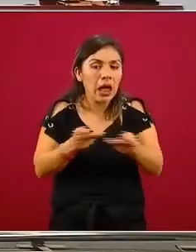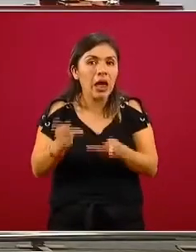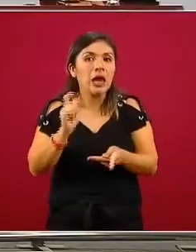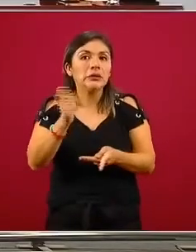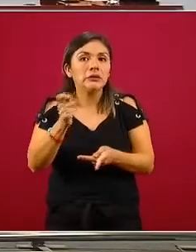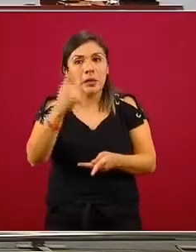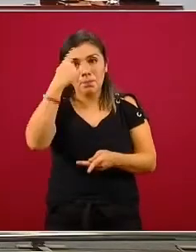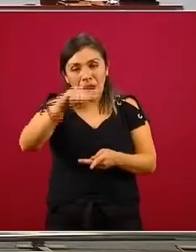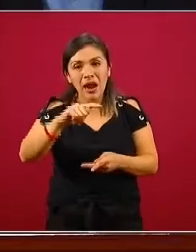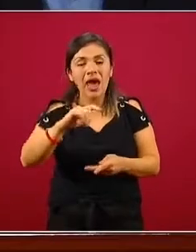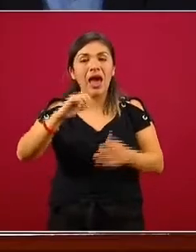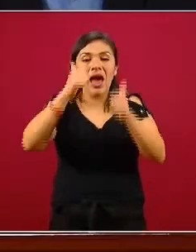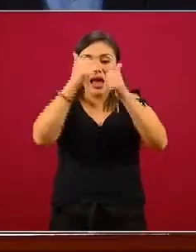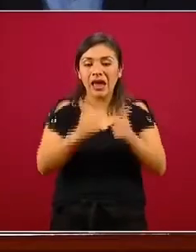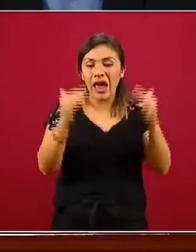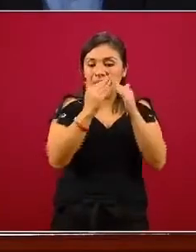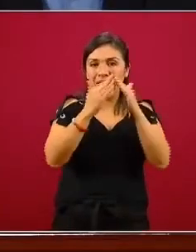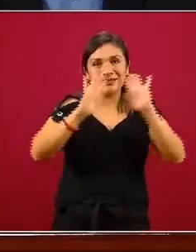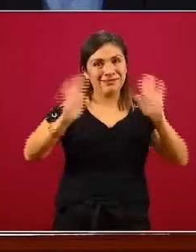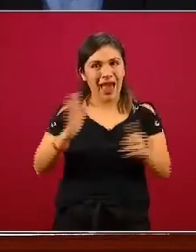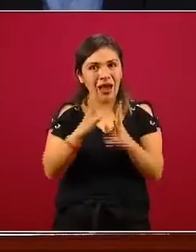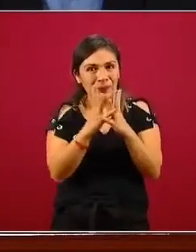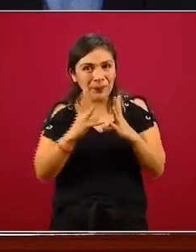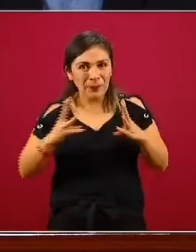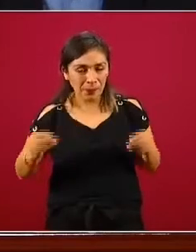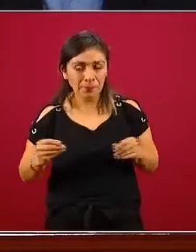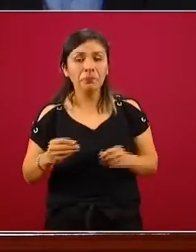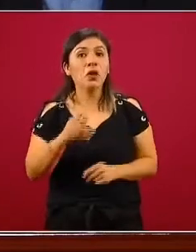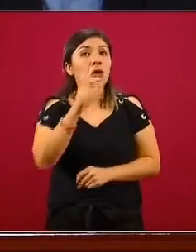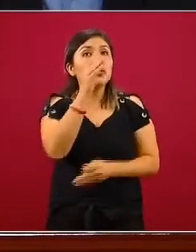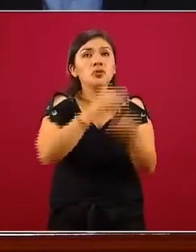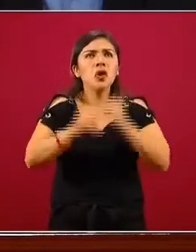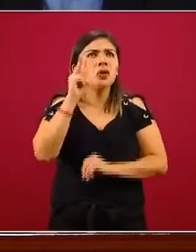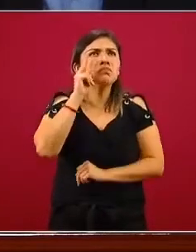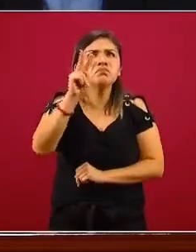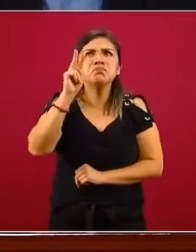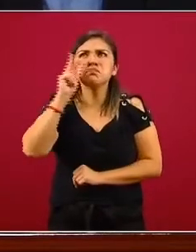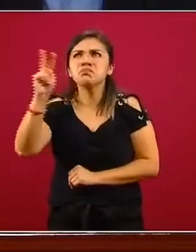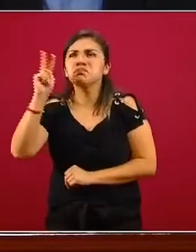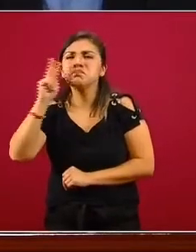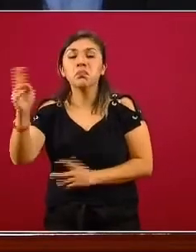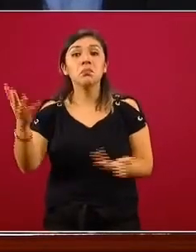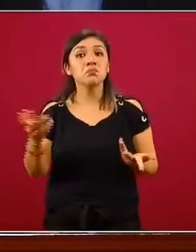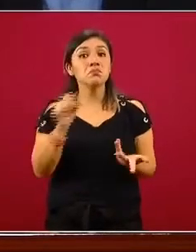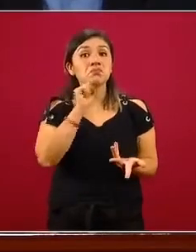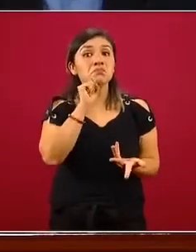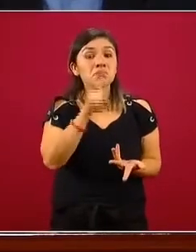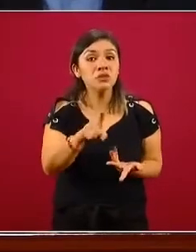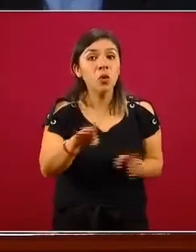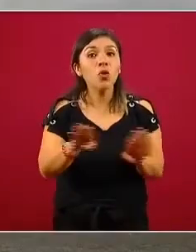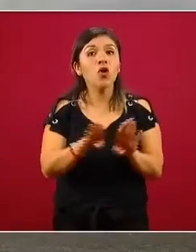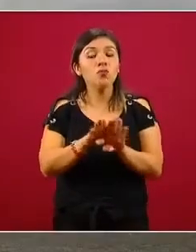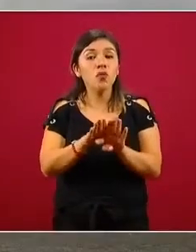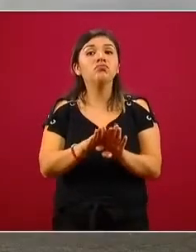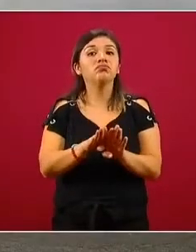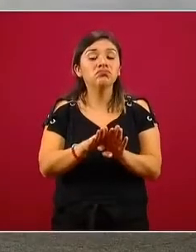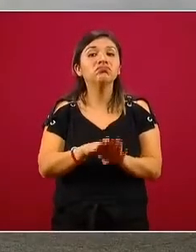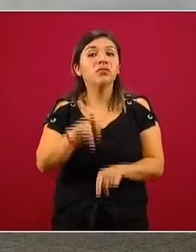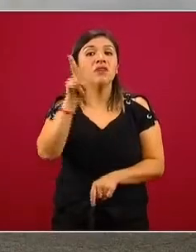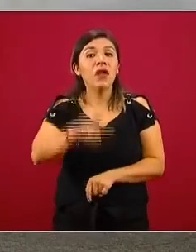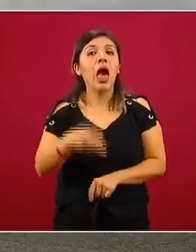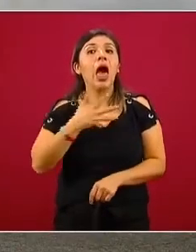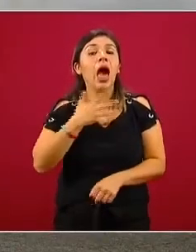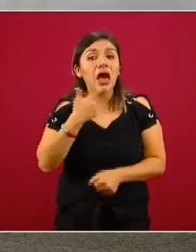de desconfinamiento. Y en todos los casos lo que se ve es un patrón de reconocimiento del